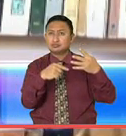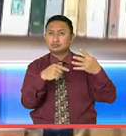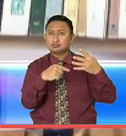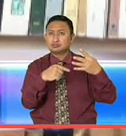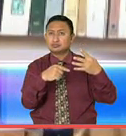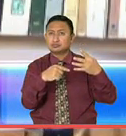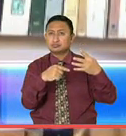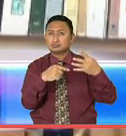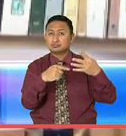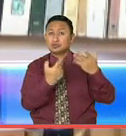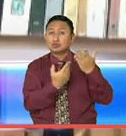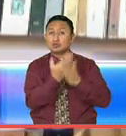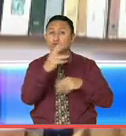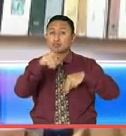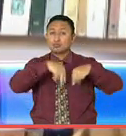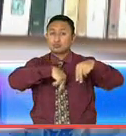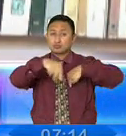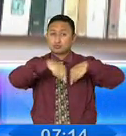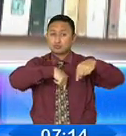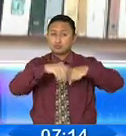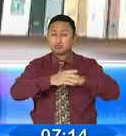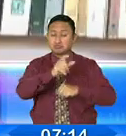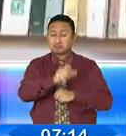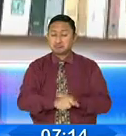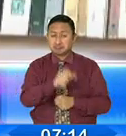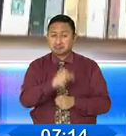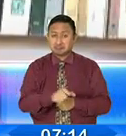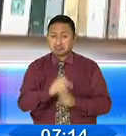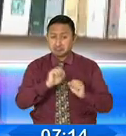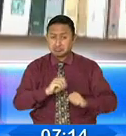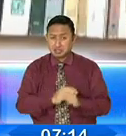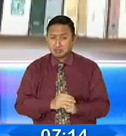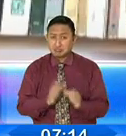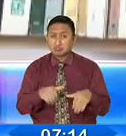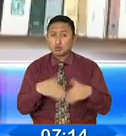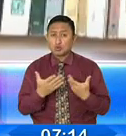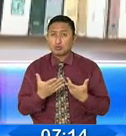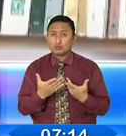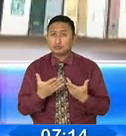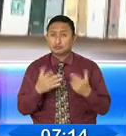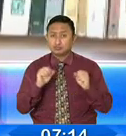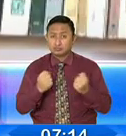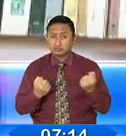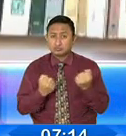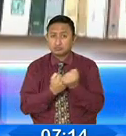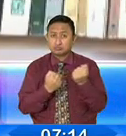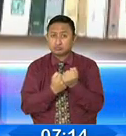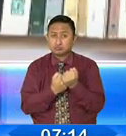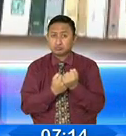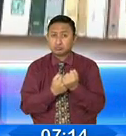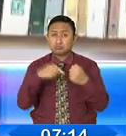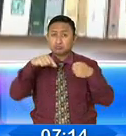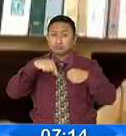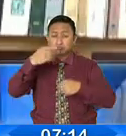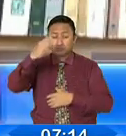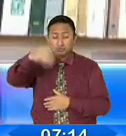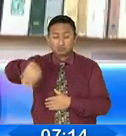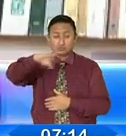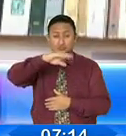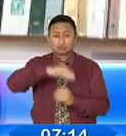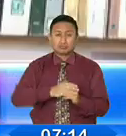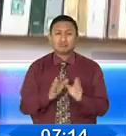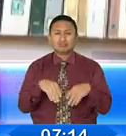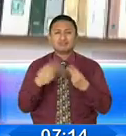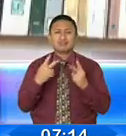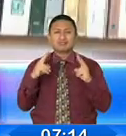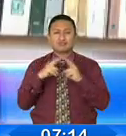una movilidad de los ciudadanos para que pueda potenciarse el conocimiento de otras civilizaciones, de